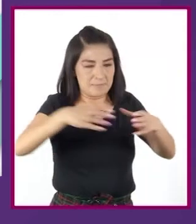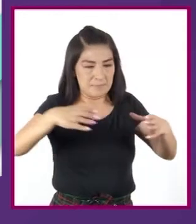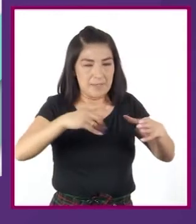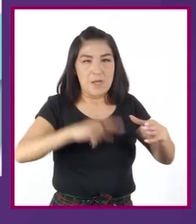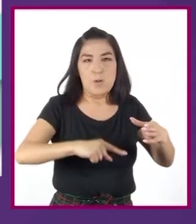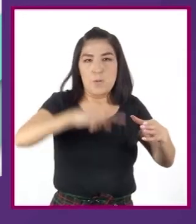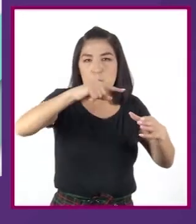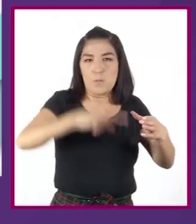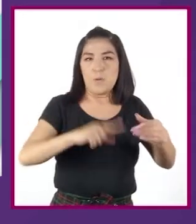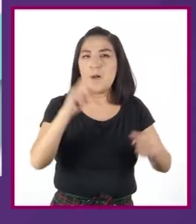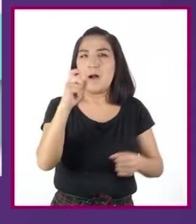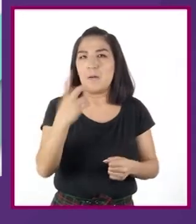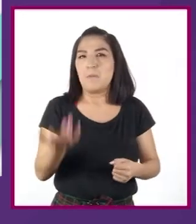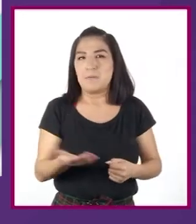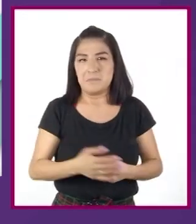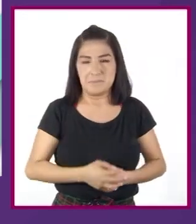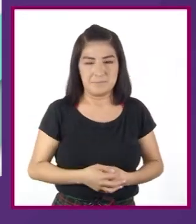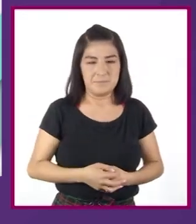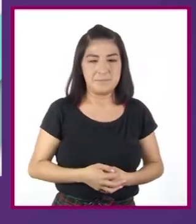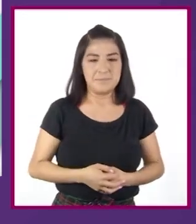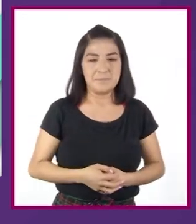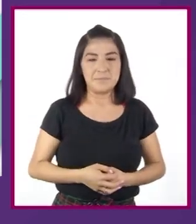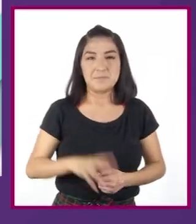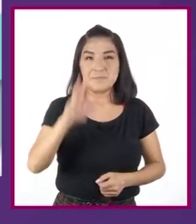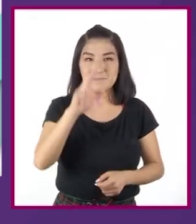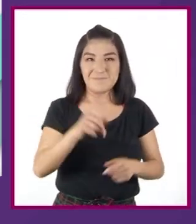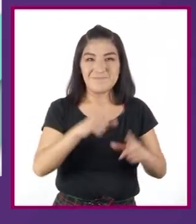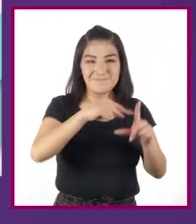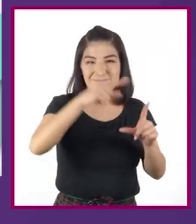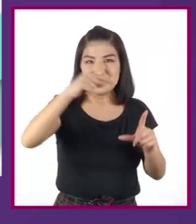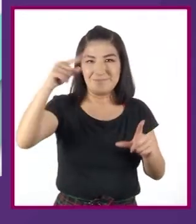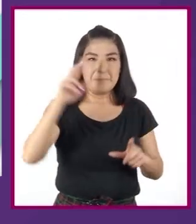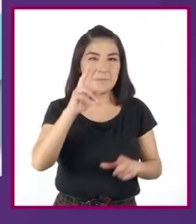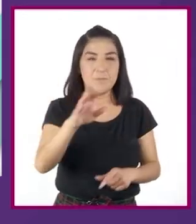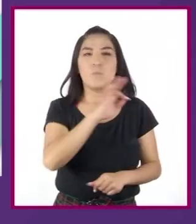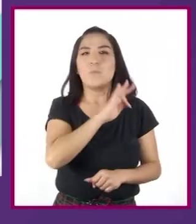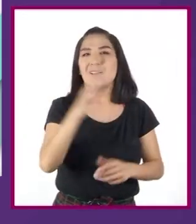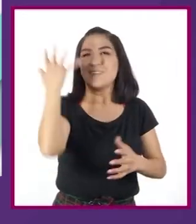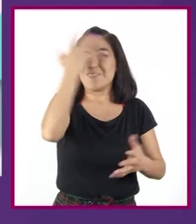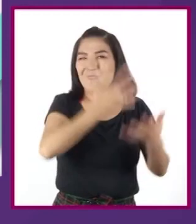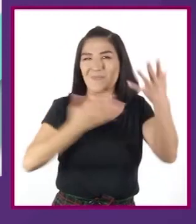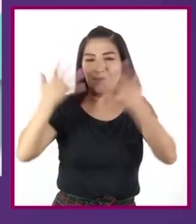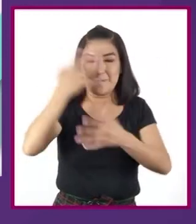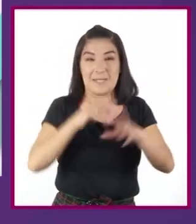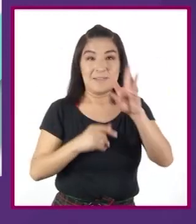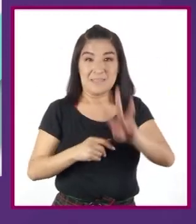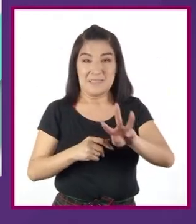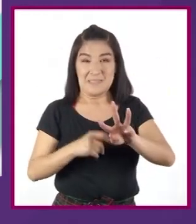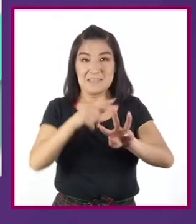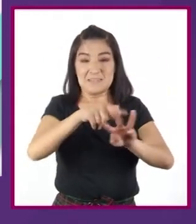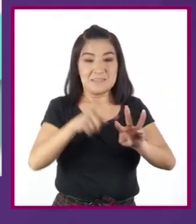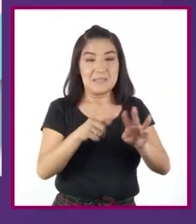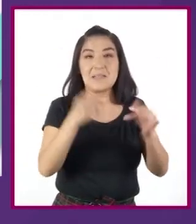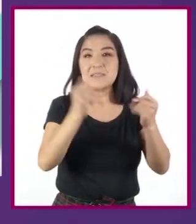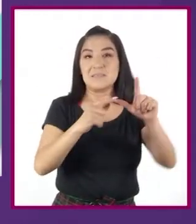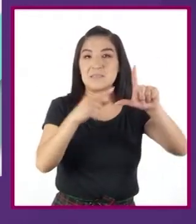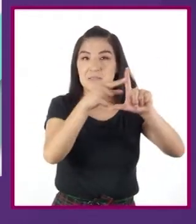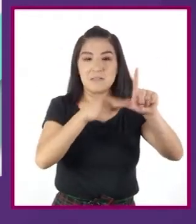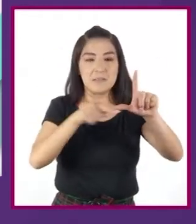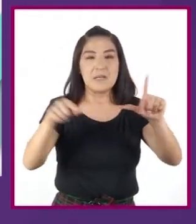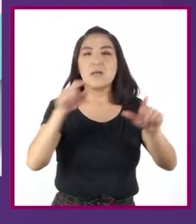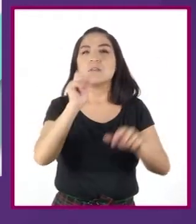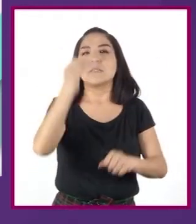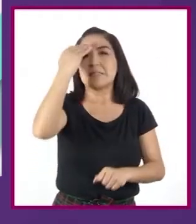mientras se llena? Al ver las gráficas nos podemos confundir, porque las tres contemplan el tiempo de